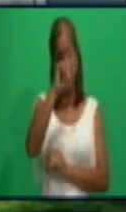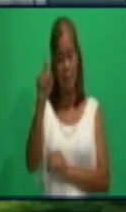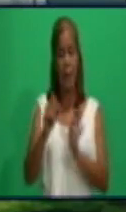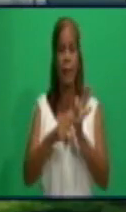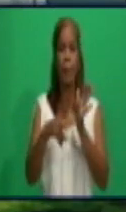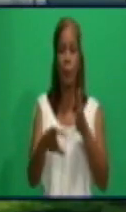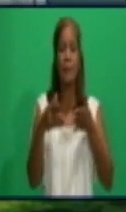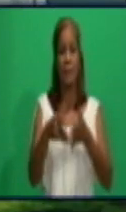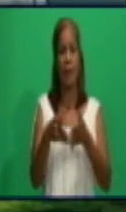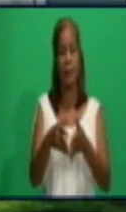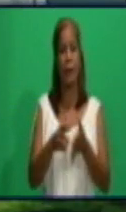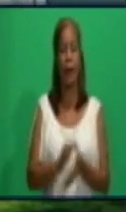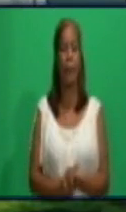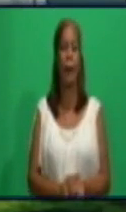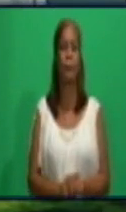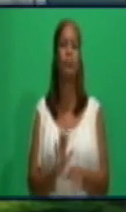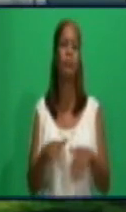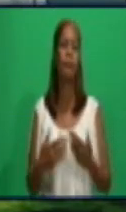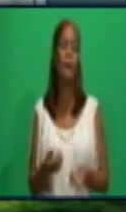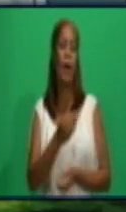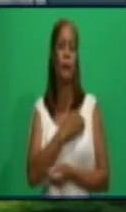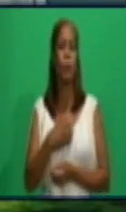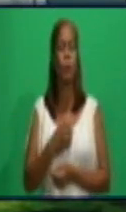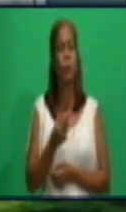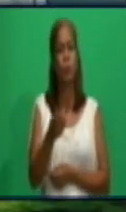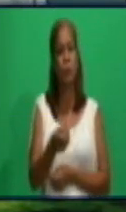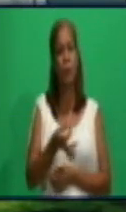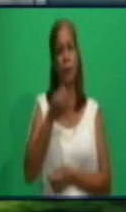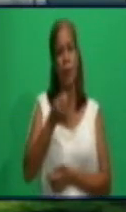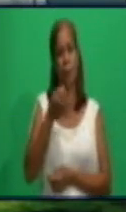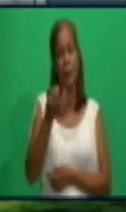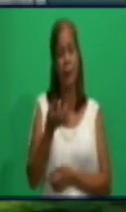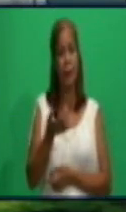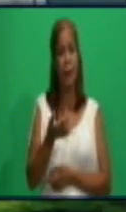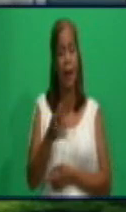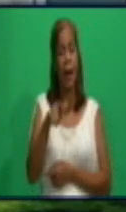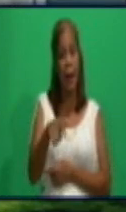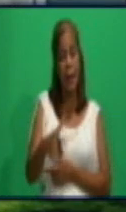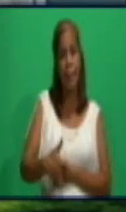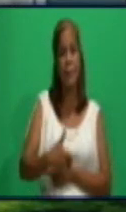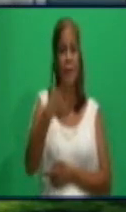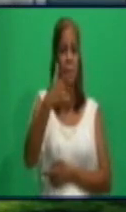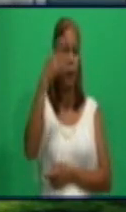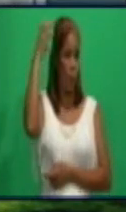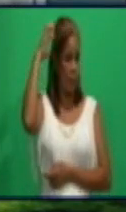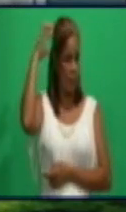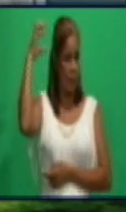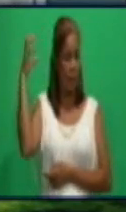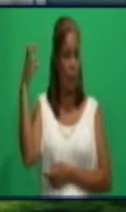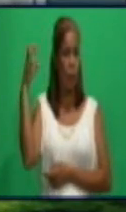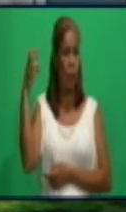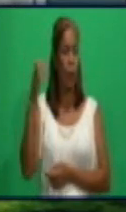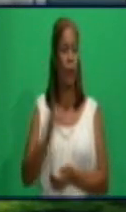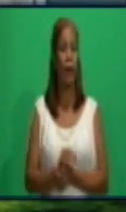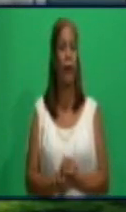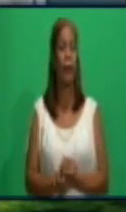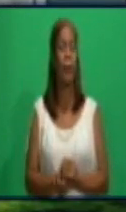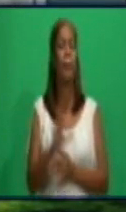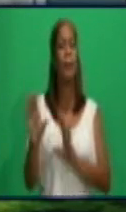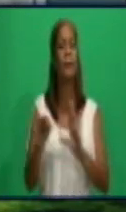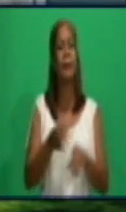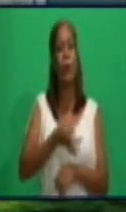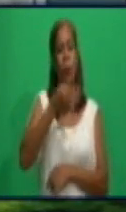de Salud. Doctor, primero denos una panorámica. La vicepresidenta, o sea, la vicegobernadora, para decirlo bien, la vicegobernadora explicaba que